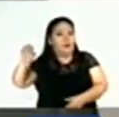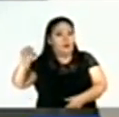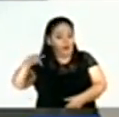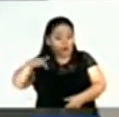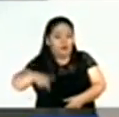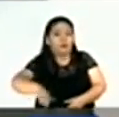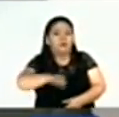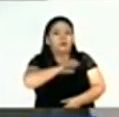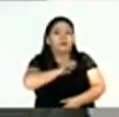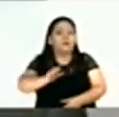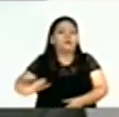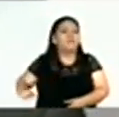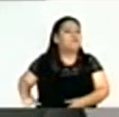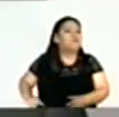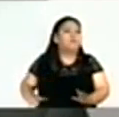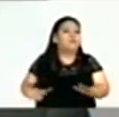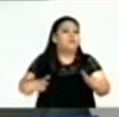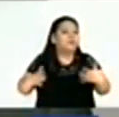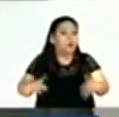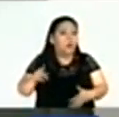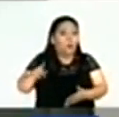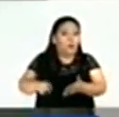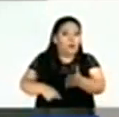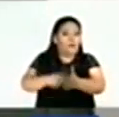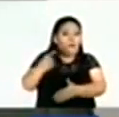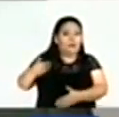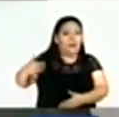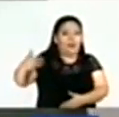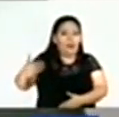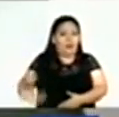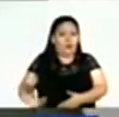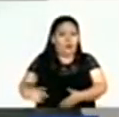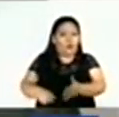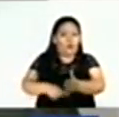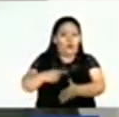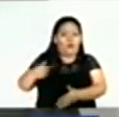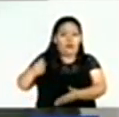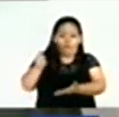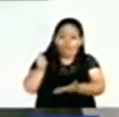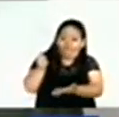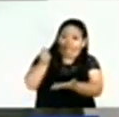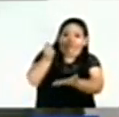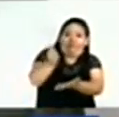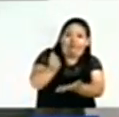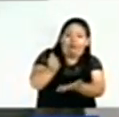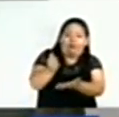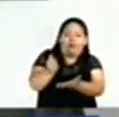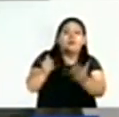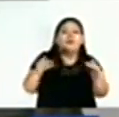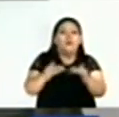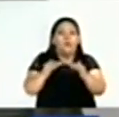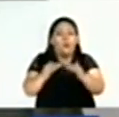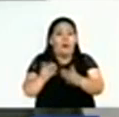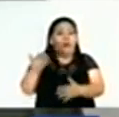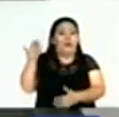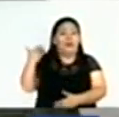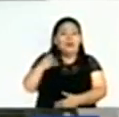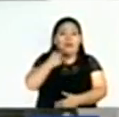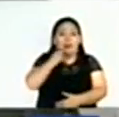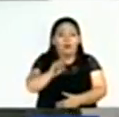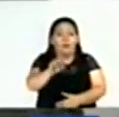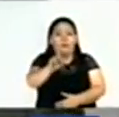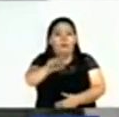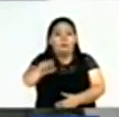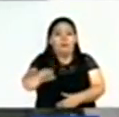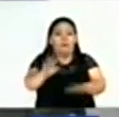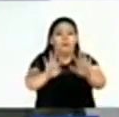país. Es un evento anual, es una sola presea anual y como bien dice, desde 1972 se